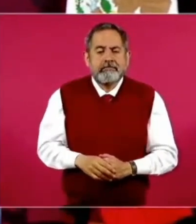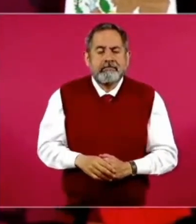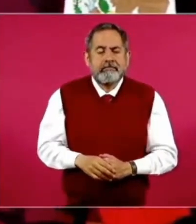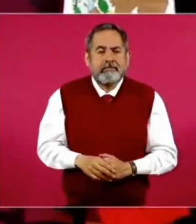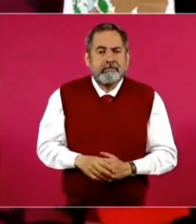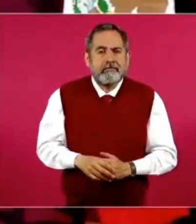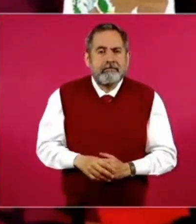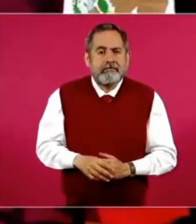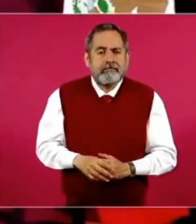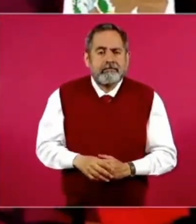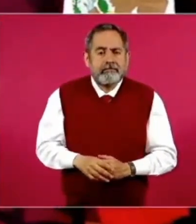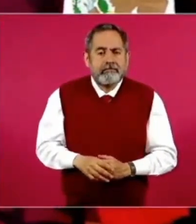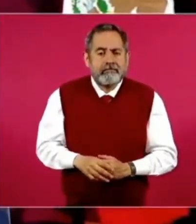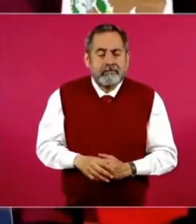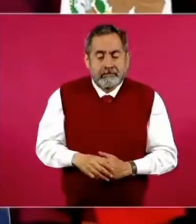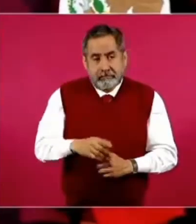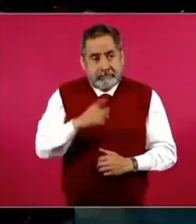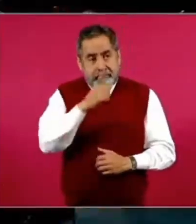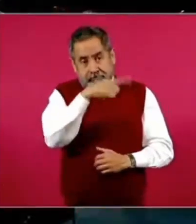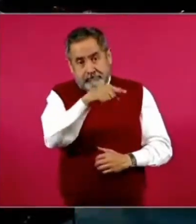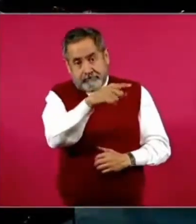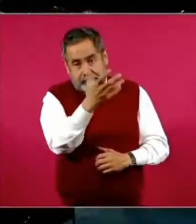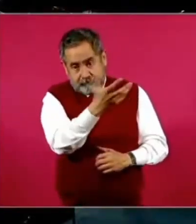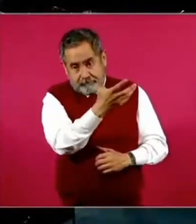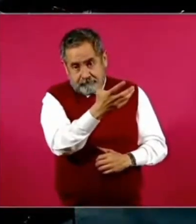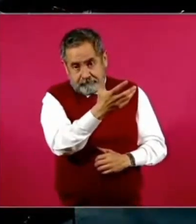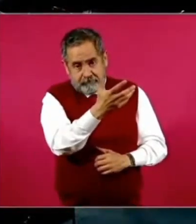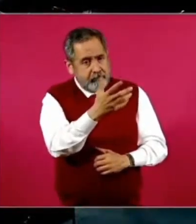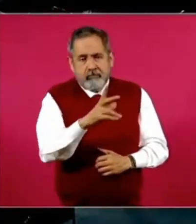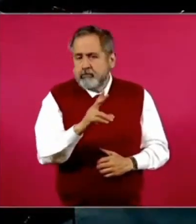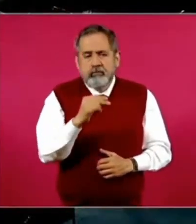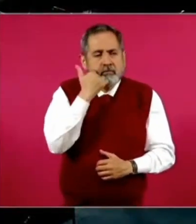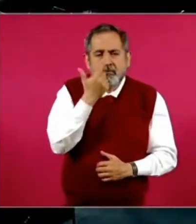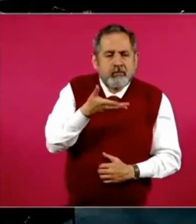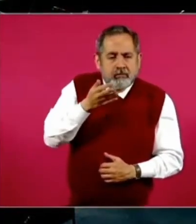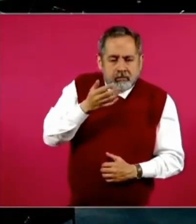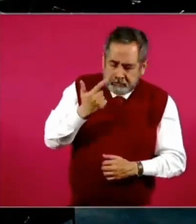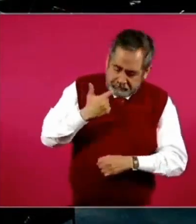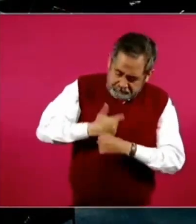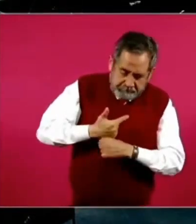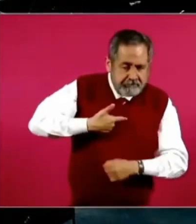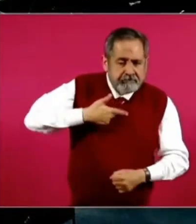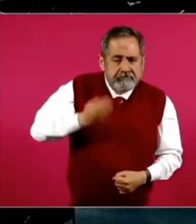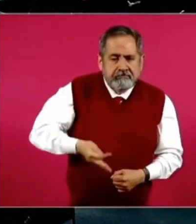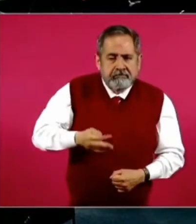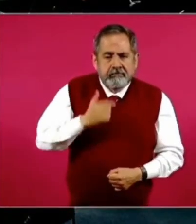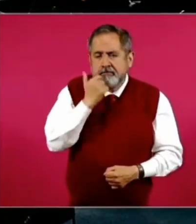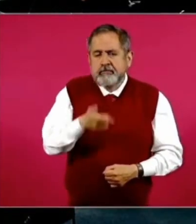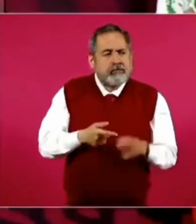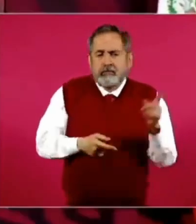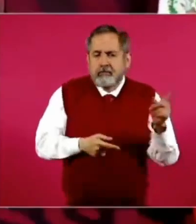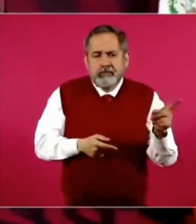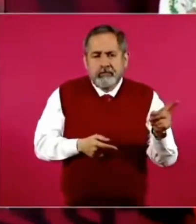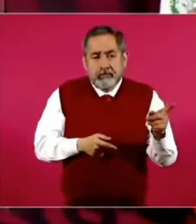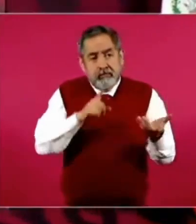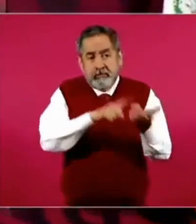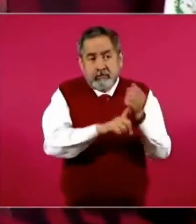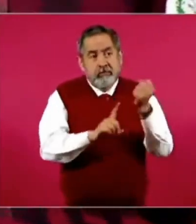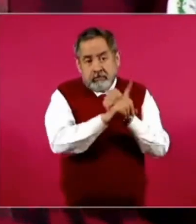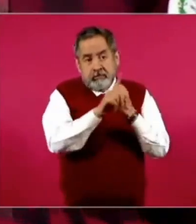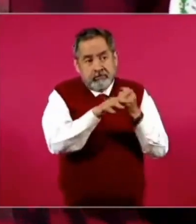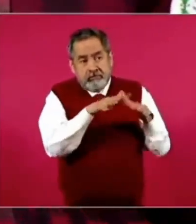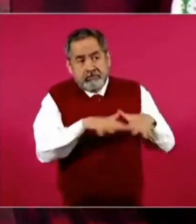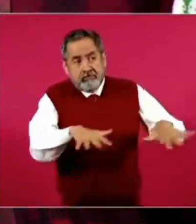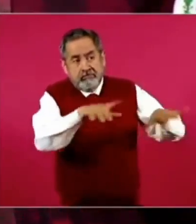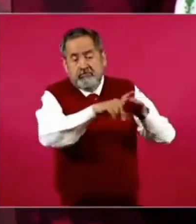Que ellos tienen, y no lo quieren ver, un problema social,